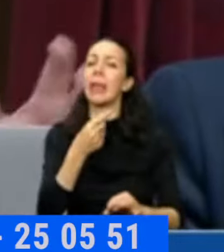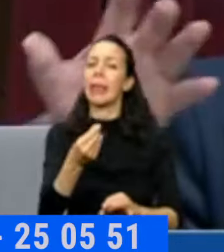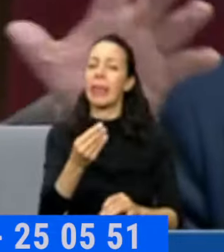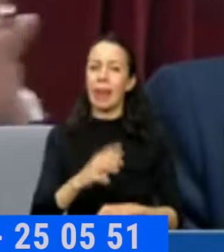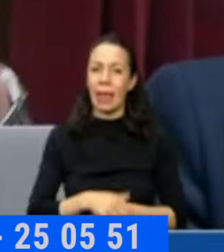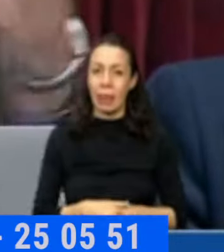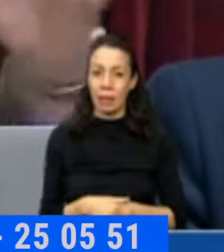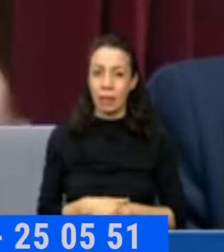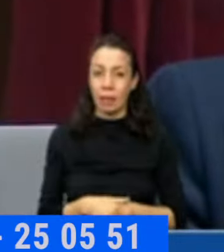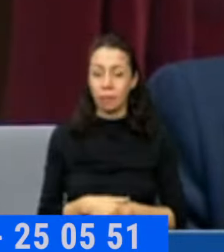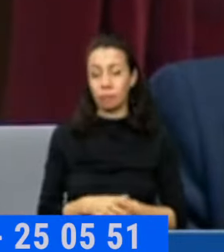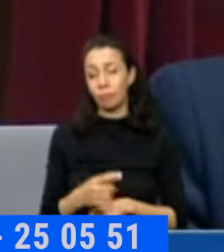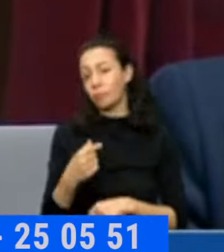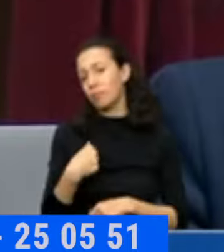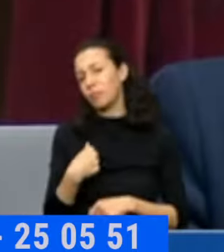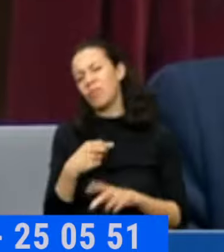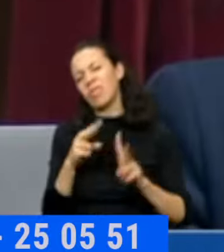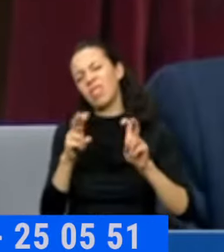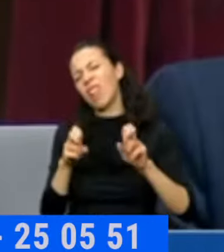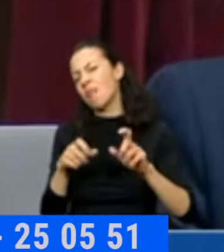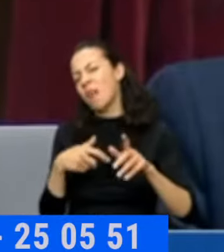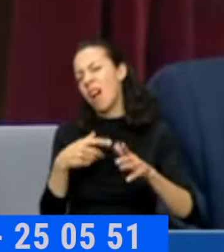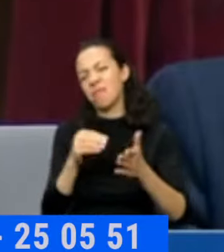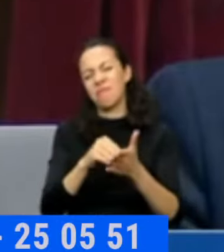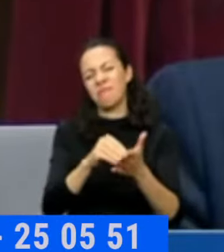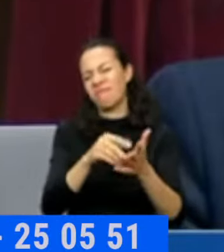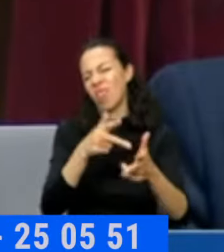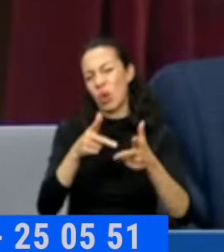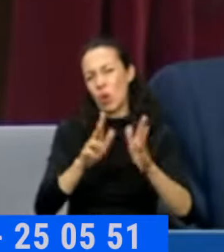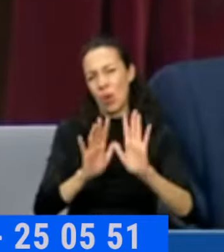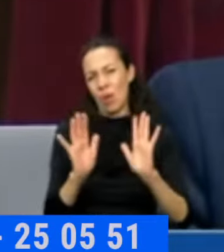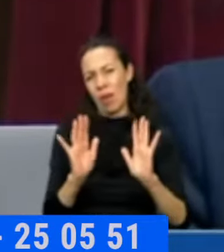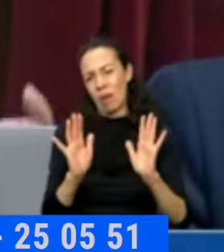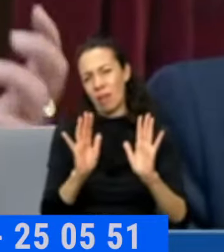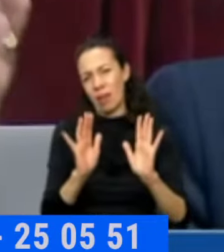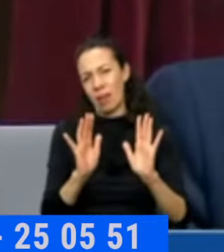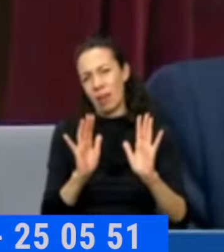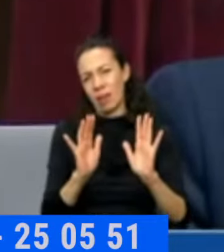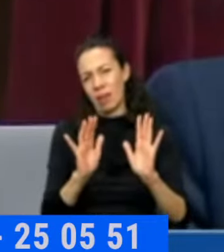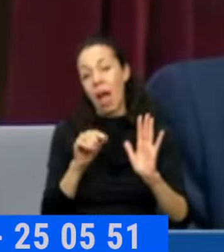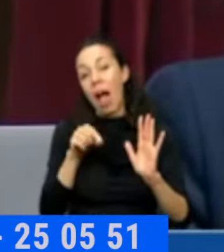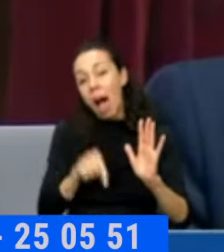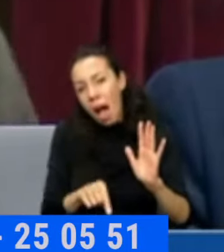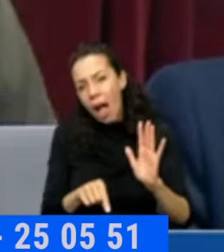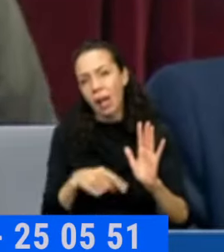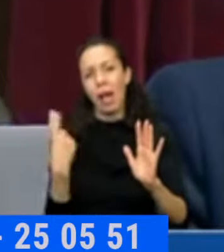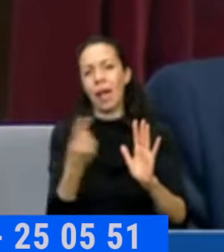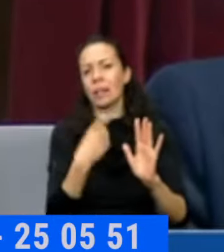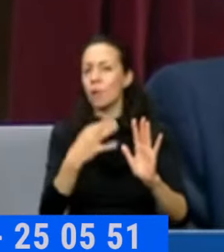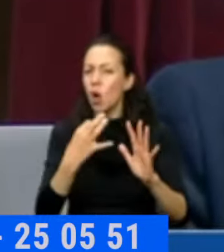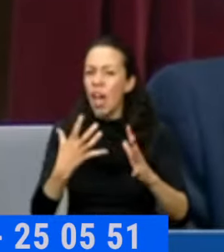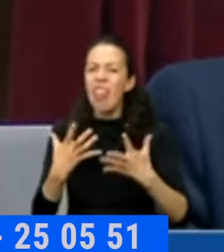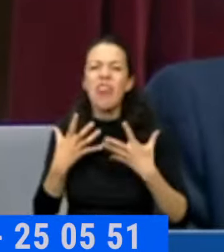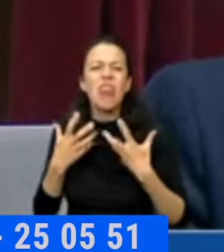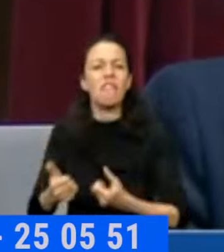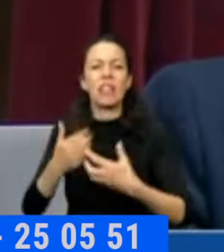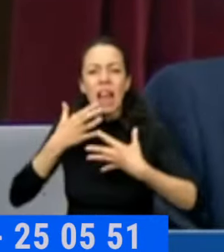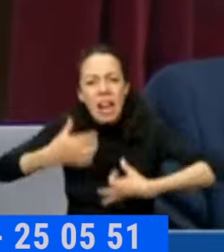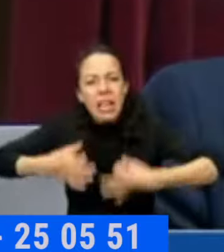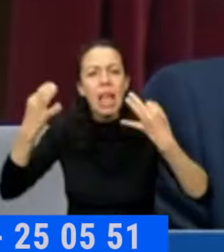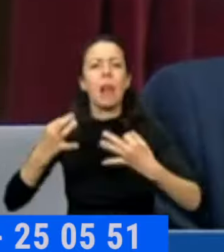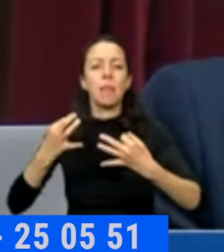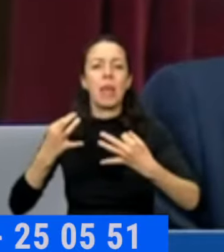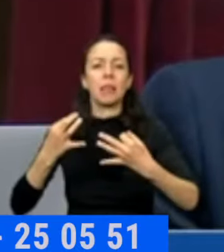cultura. Saca ellos eso, pero deja las facultades. Entonces, ahí es al revés, tendría que haber sacado las facultades